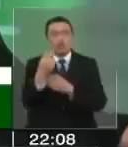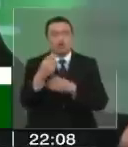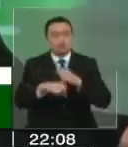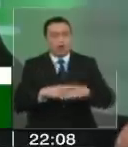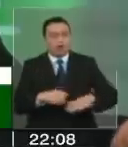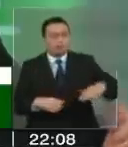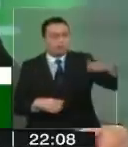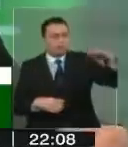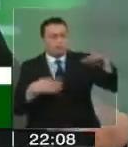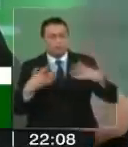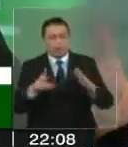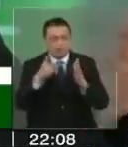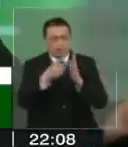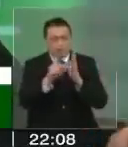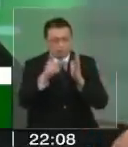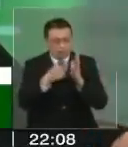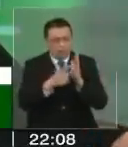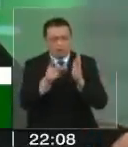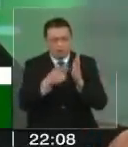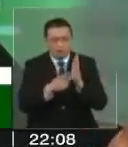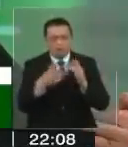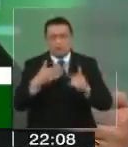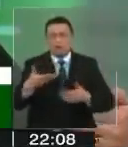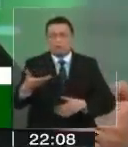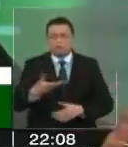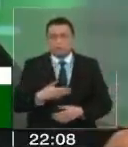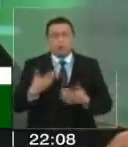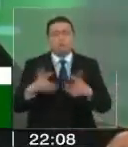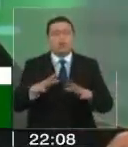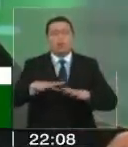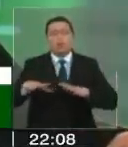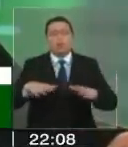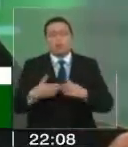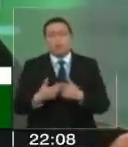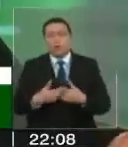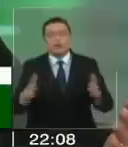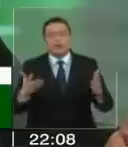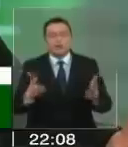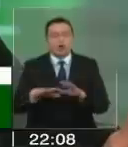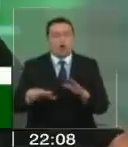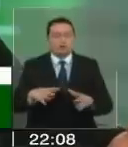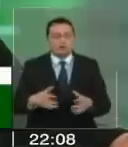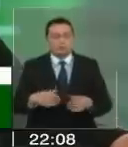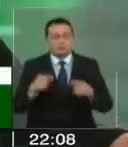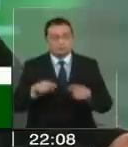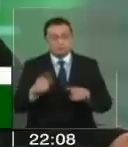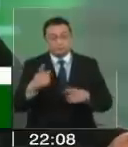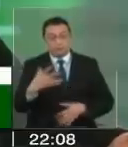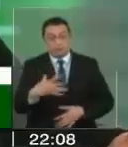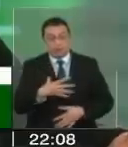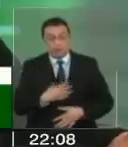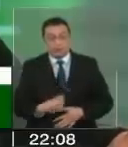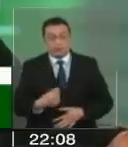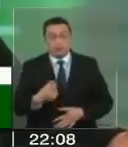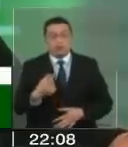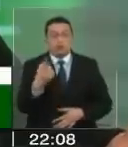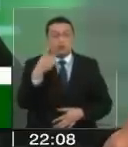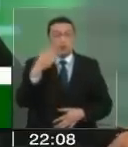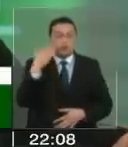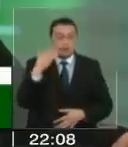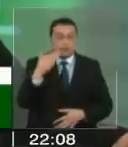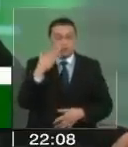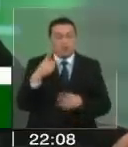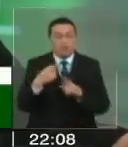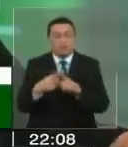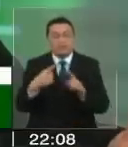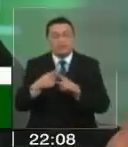todo un proceso de diagnóstico, me había entregado en que podía suceder cualquier cosa con el Pablo. Uno cuando tiene un niño que